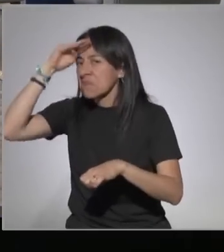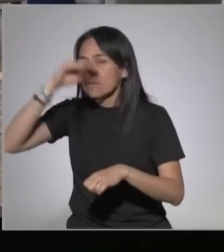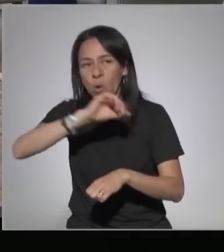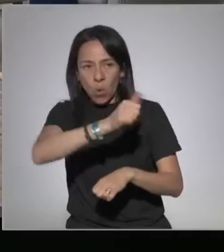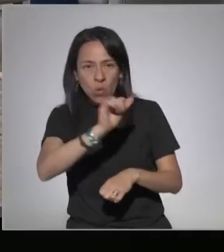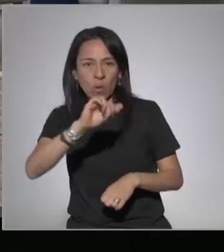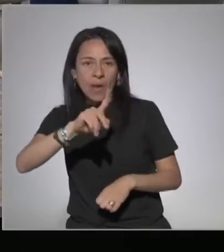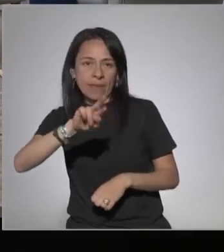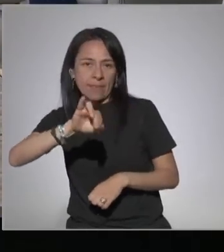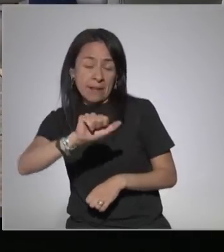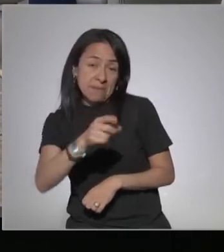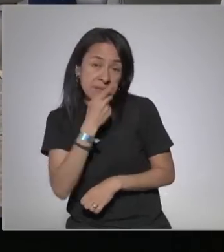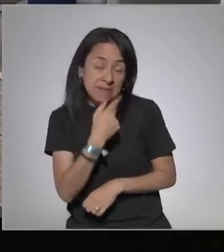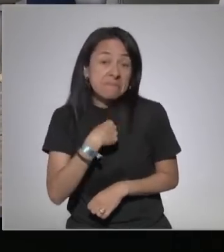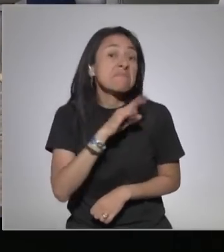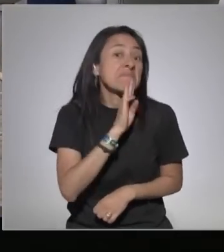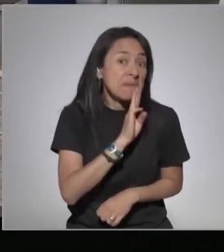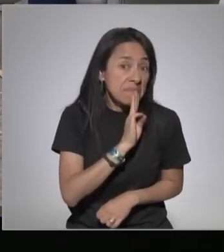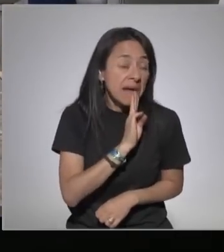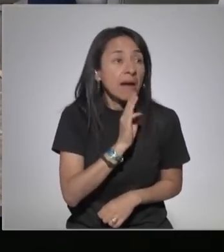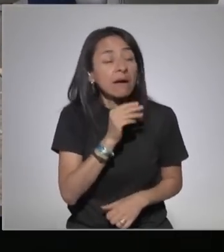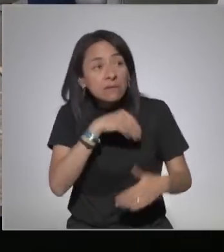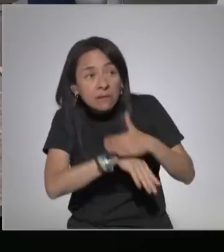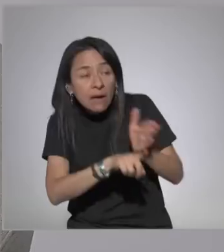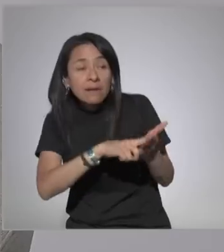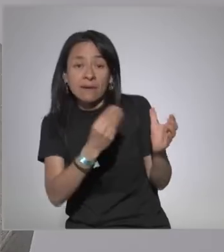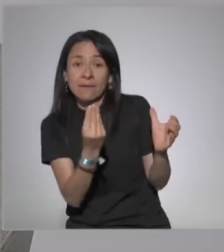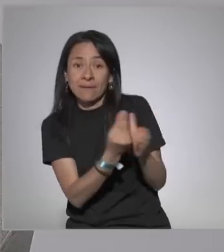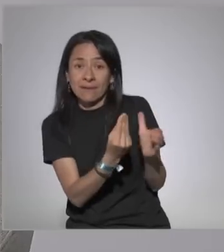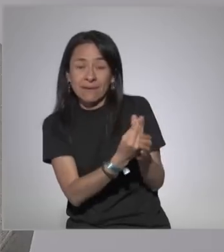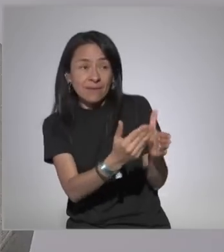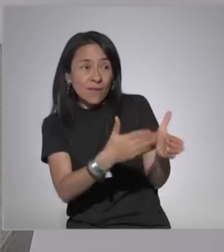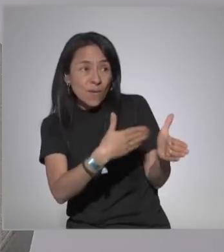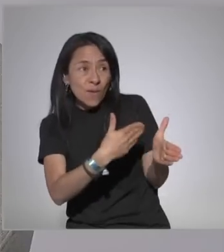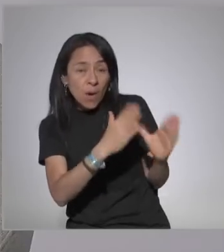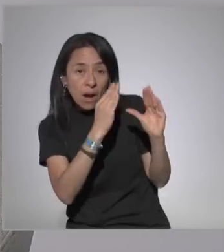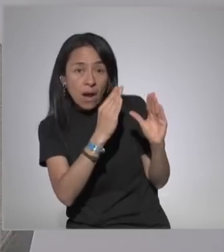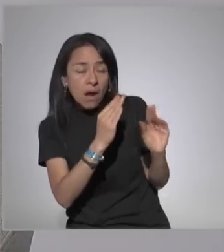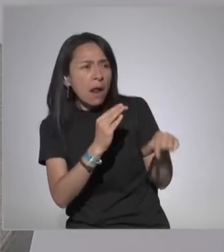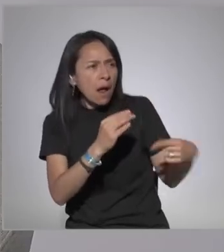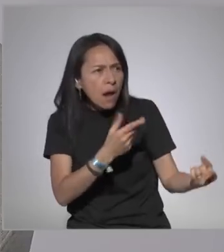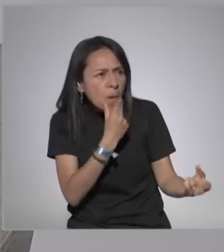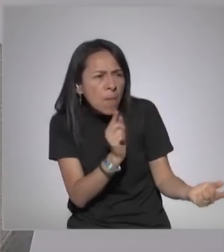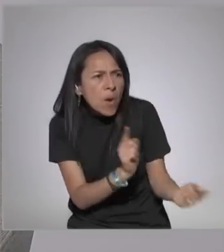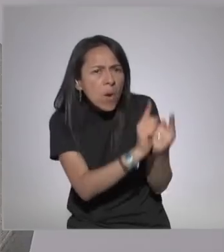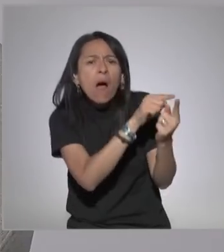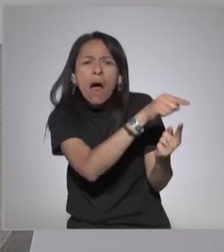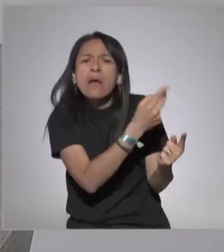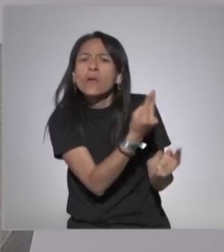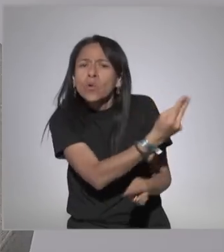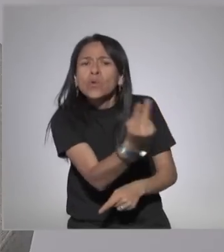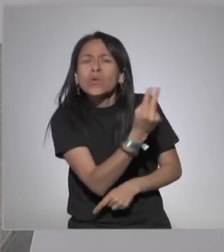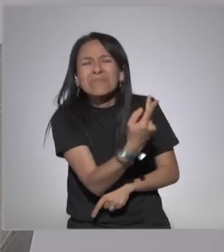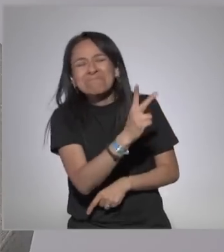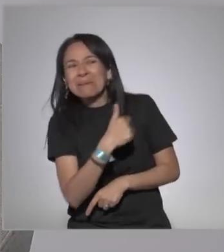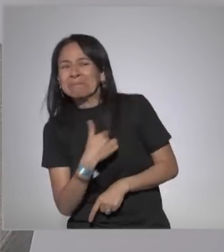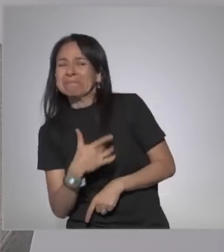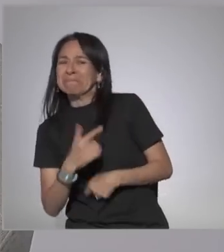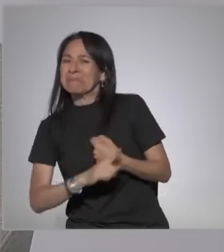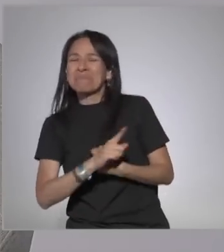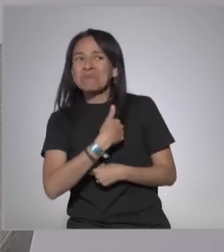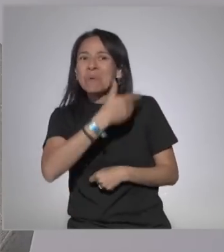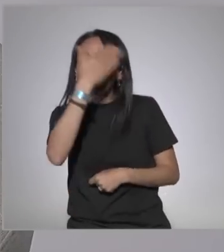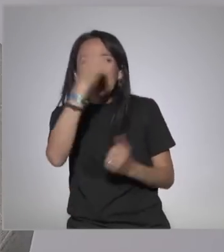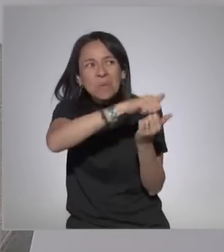con un señor que conoció en una de sus clases de cocina. Yo creo que es un problema porque realmente no lo conocemos, no sabemos qué intenciones